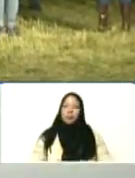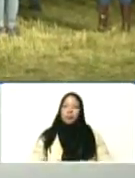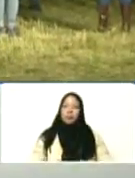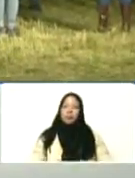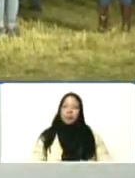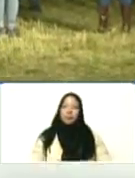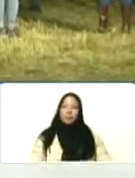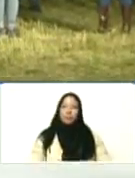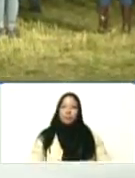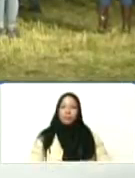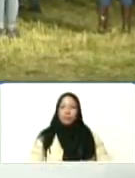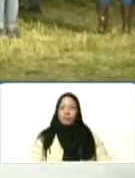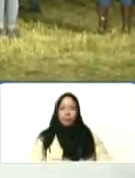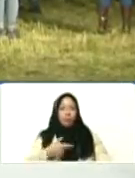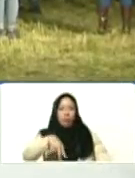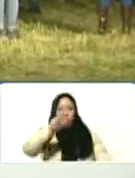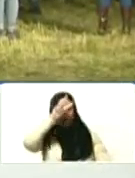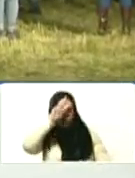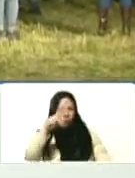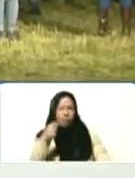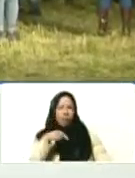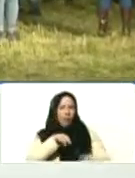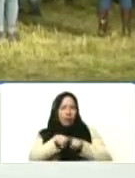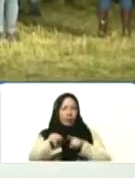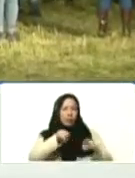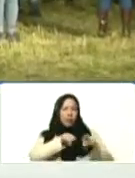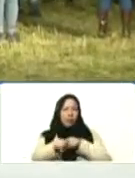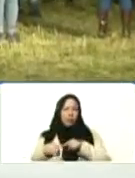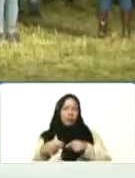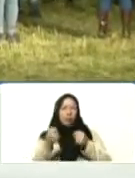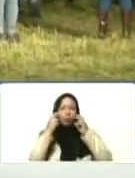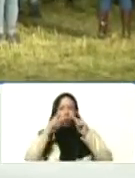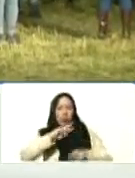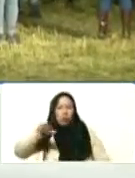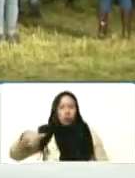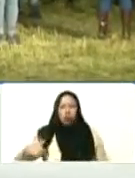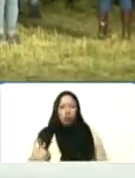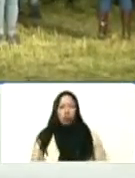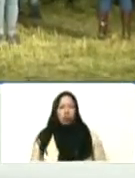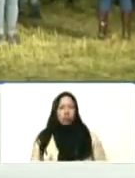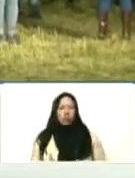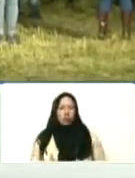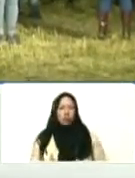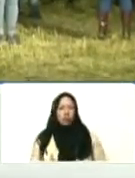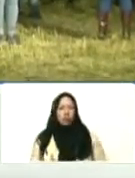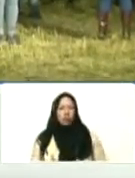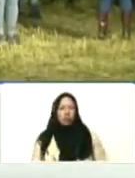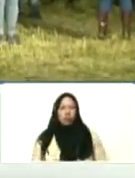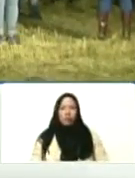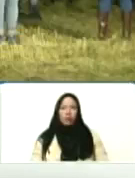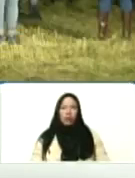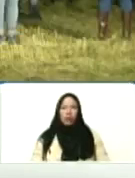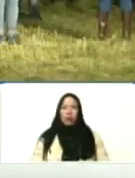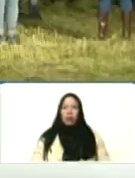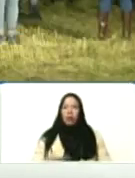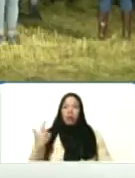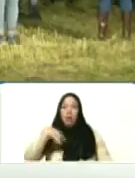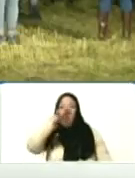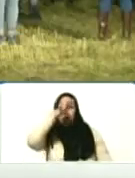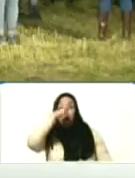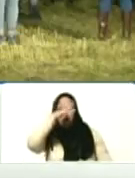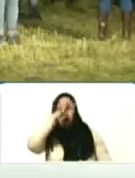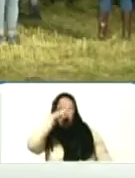Para que no sea ridículo. El que se quiera meter a ridículo con nosotros, le sale portazo,